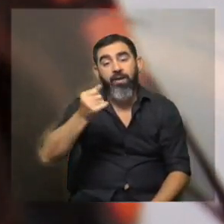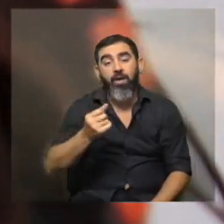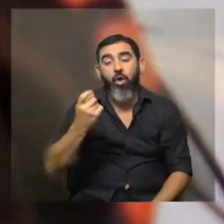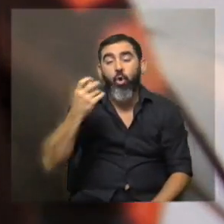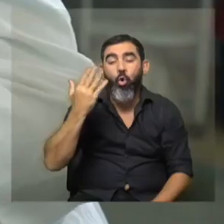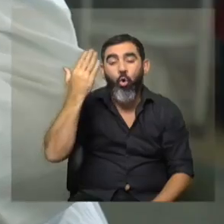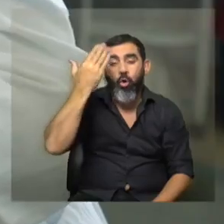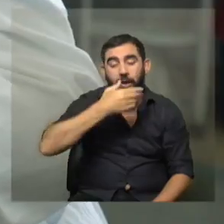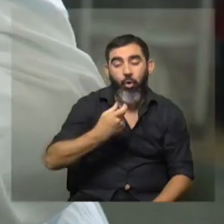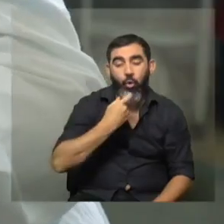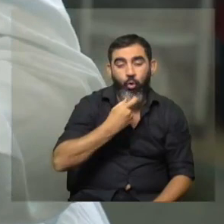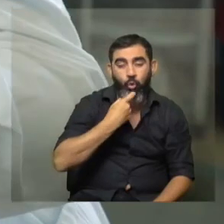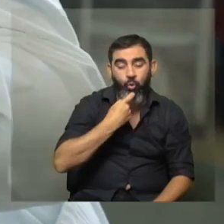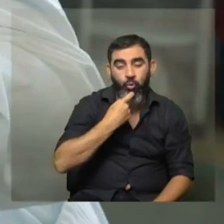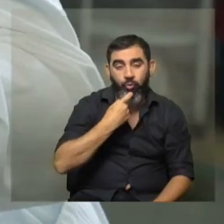gente.